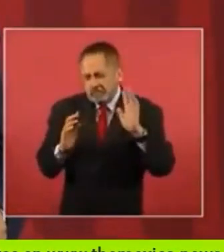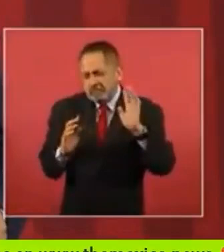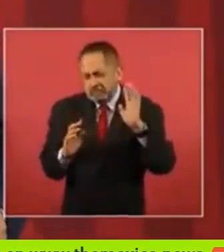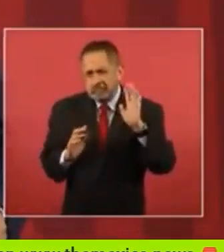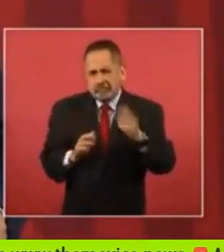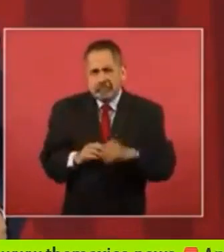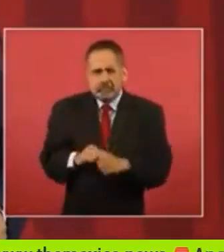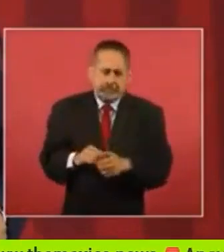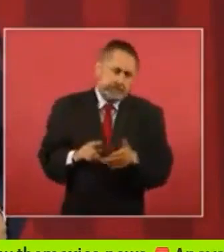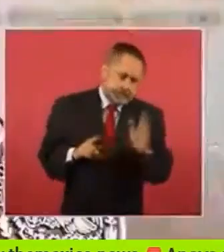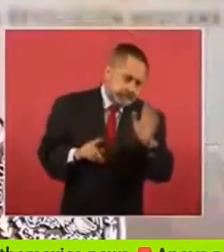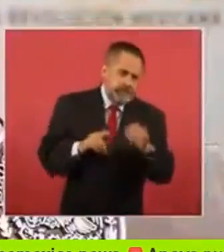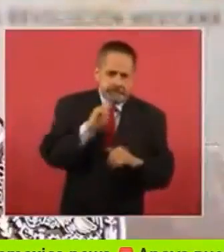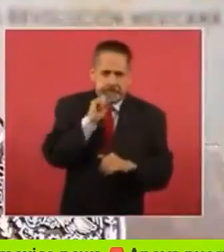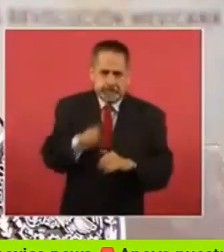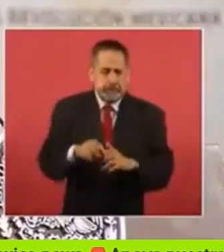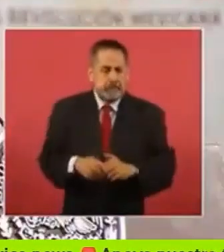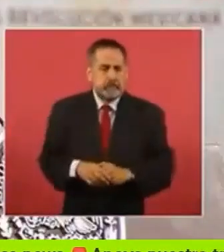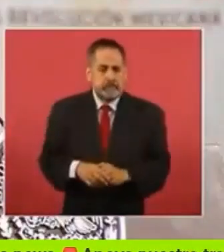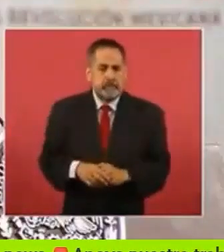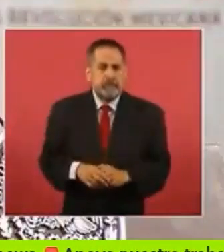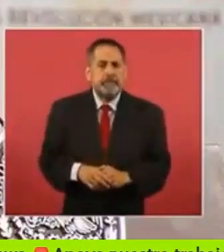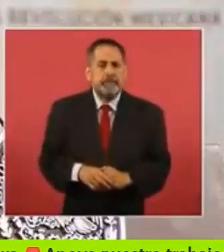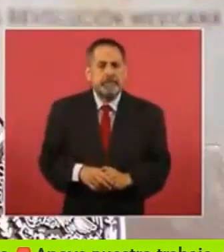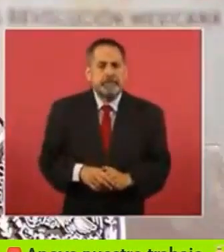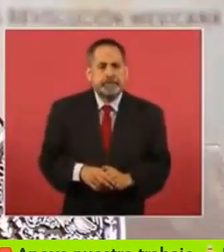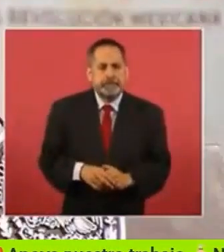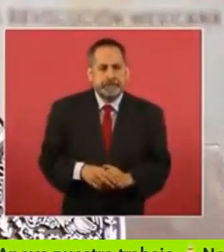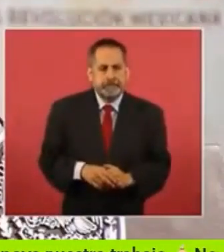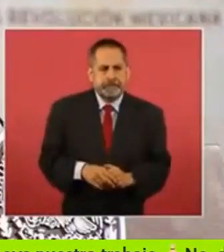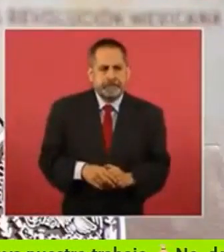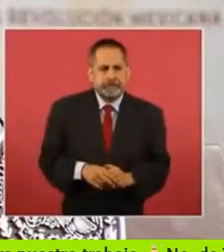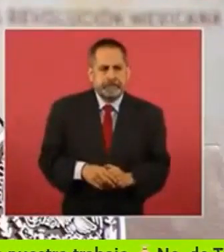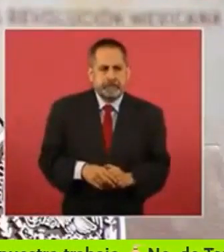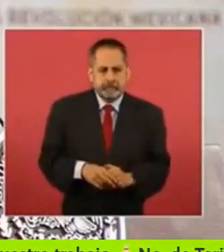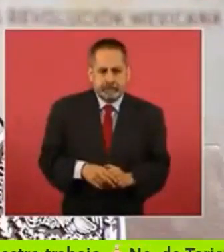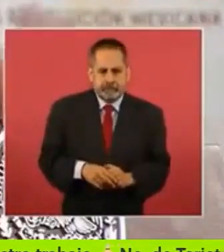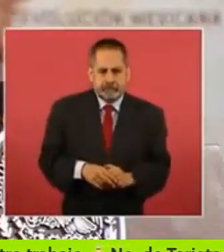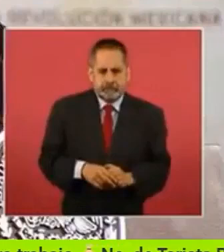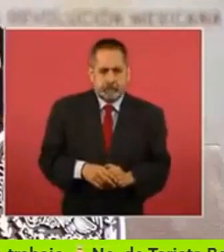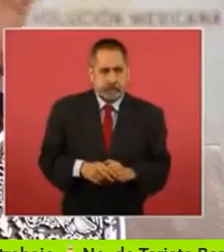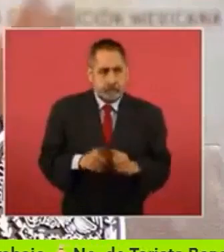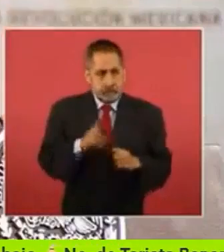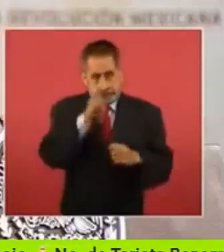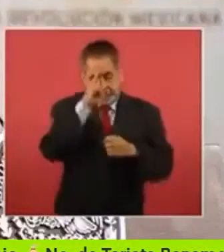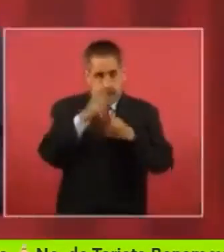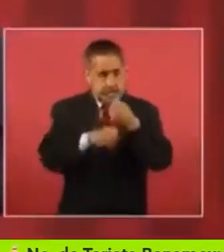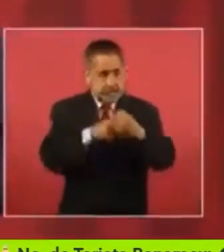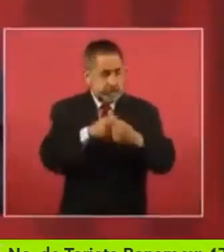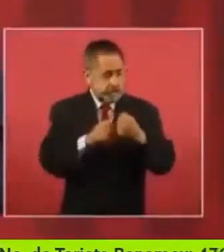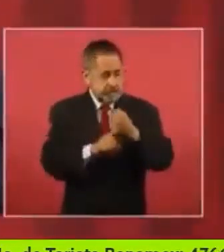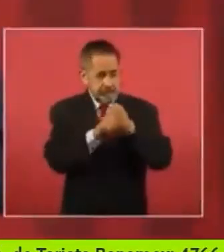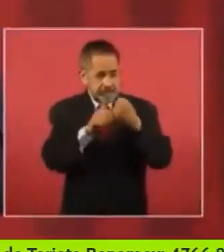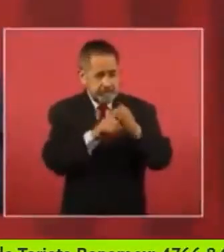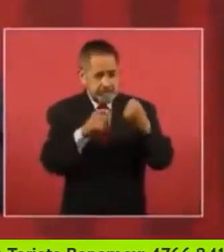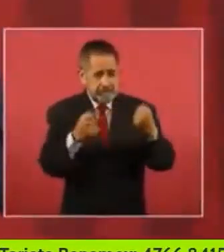también bueno sí la violencia hace